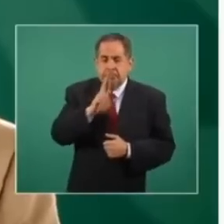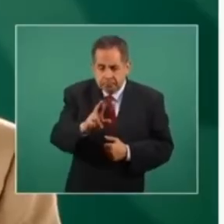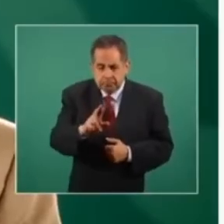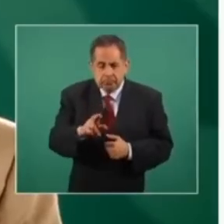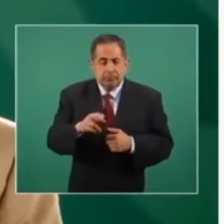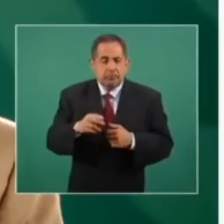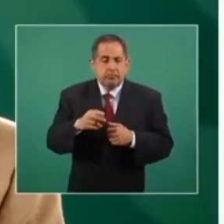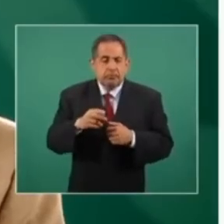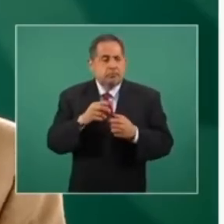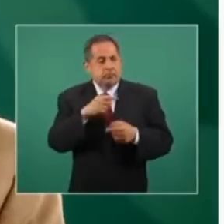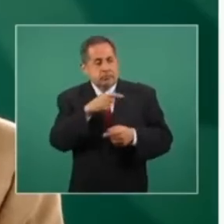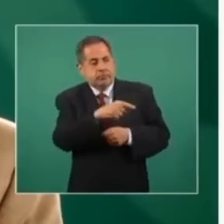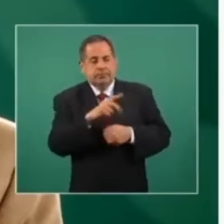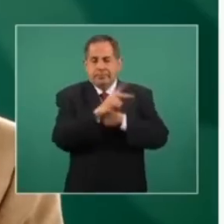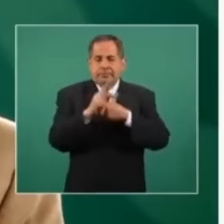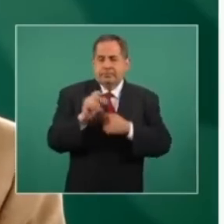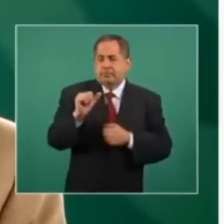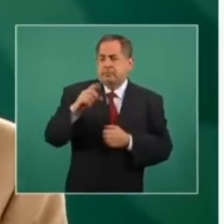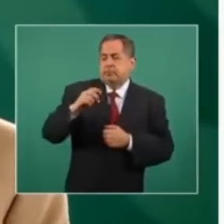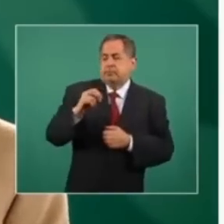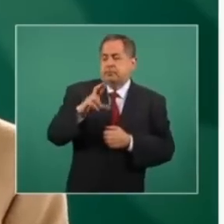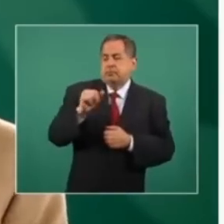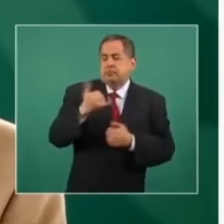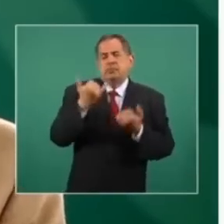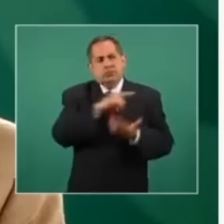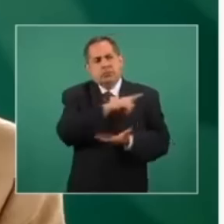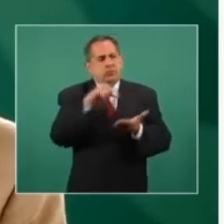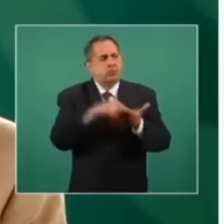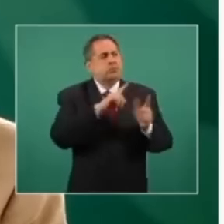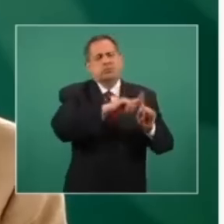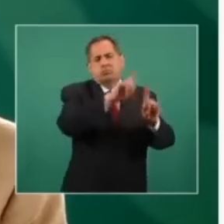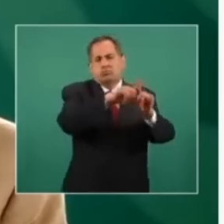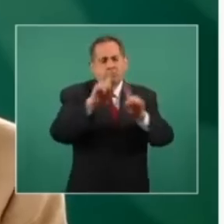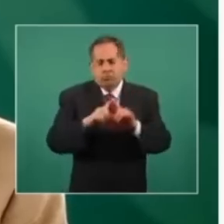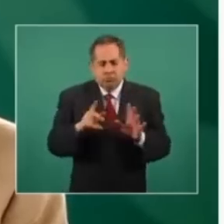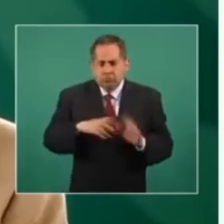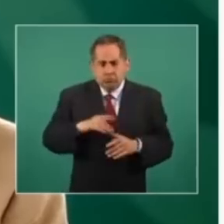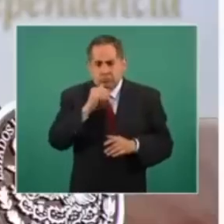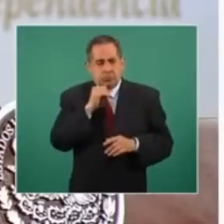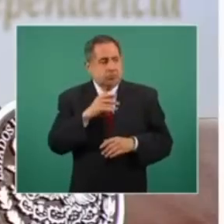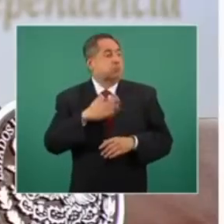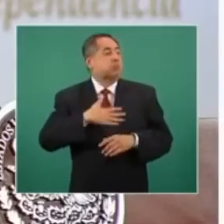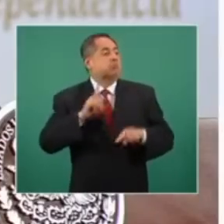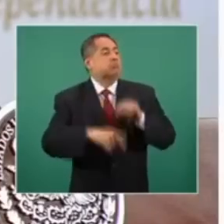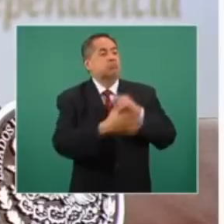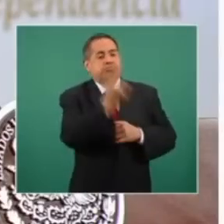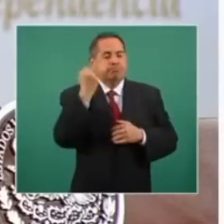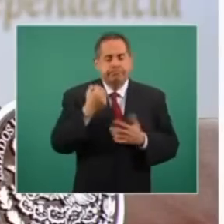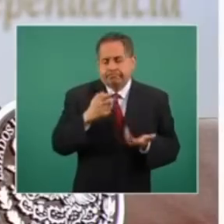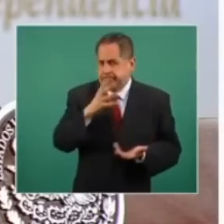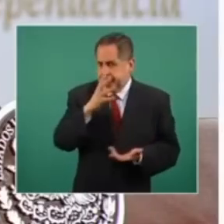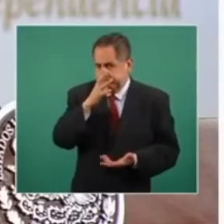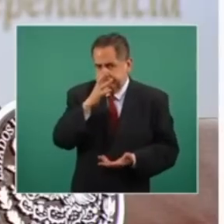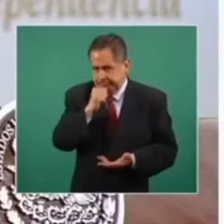Andorra, de muchos lugares del mundo en donde hay algún tipo de